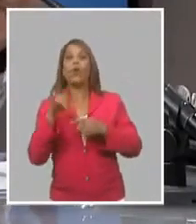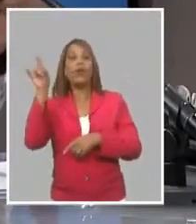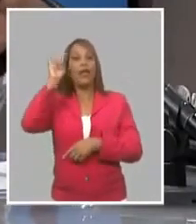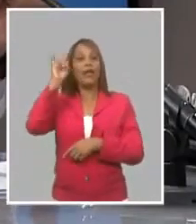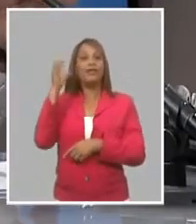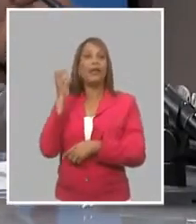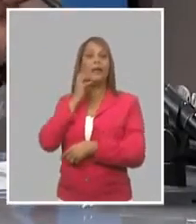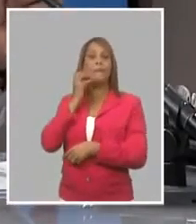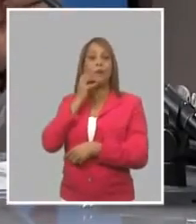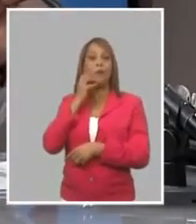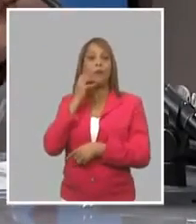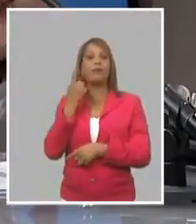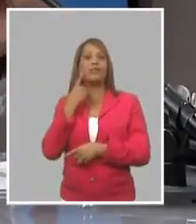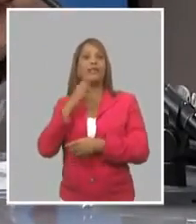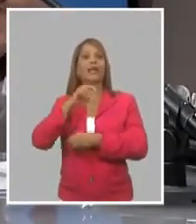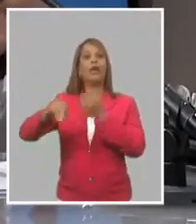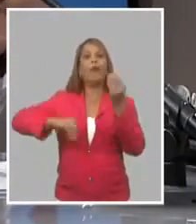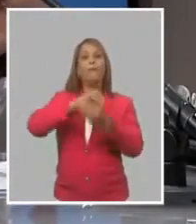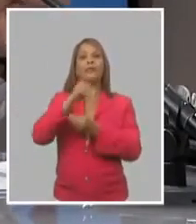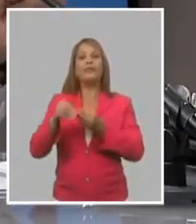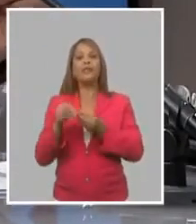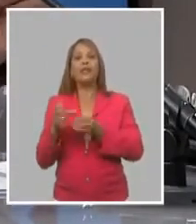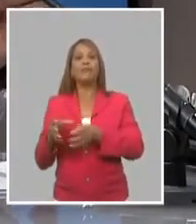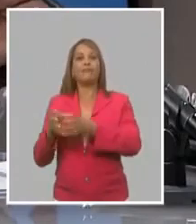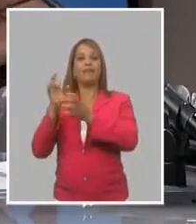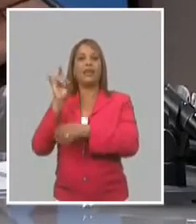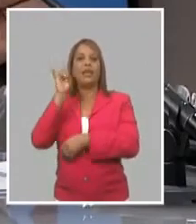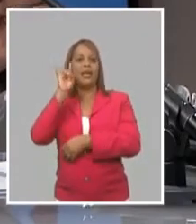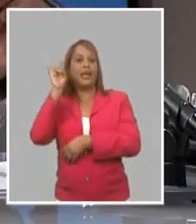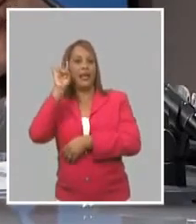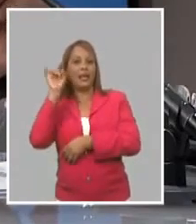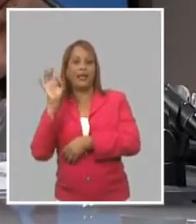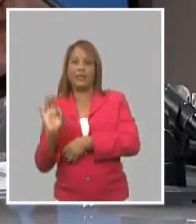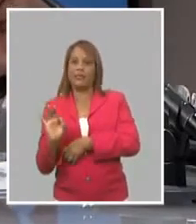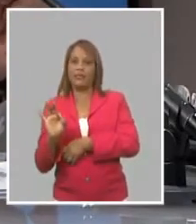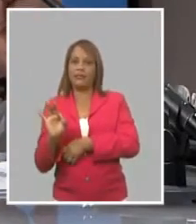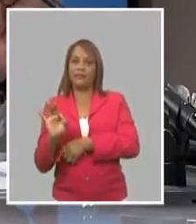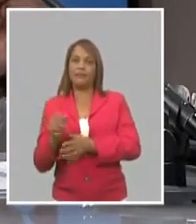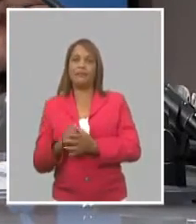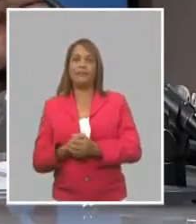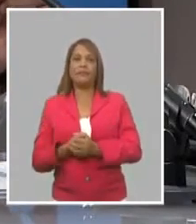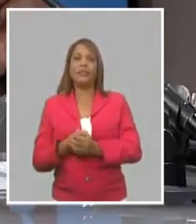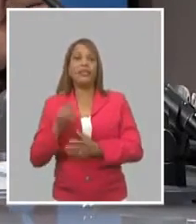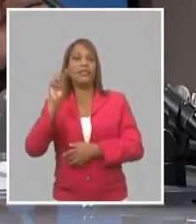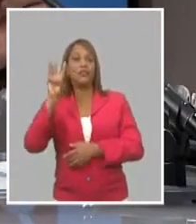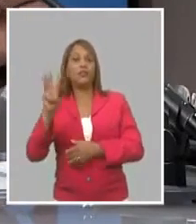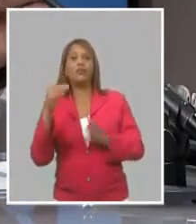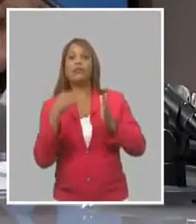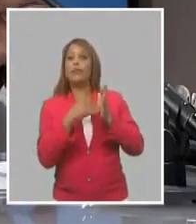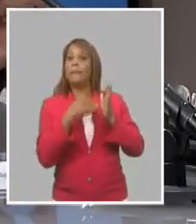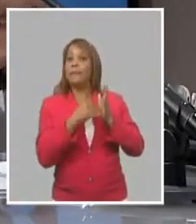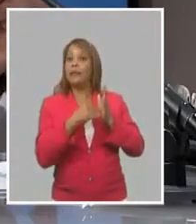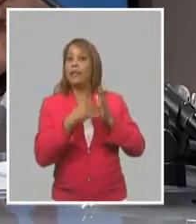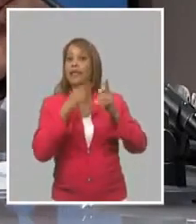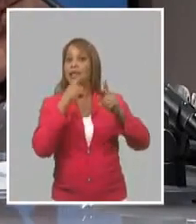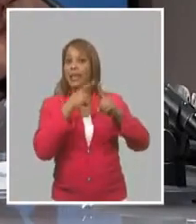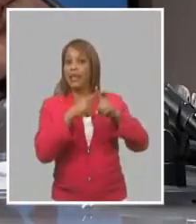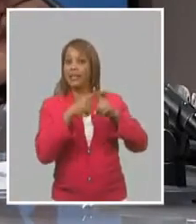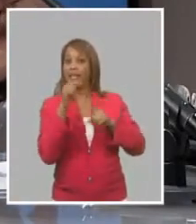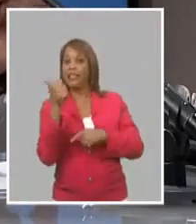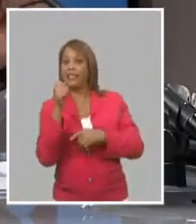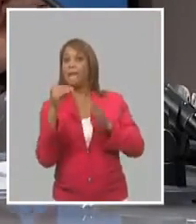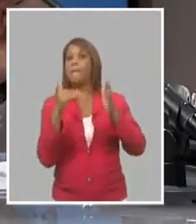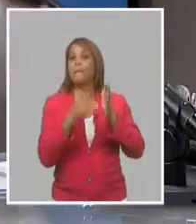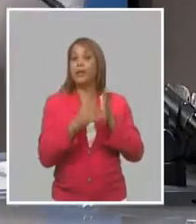tiene que esta leche en polvo llevarla a litro. Y aquí hay 10.000 litros de leche. Por tanto, si son 3.000, entre 10.000, cada litro de